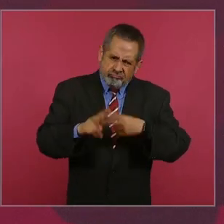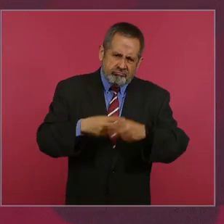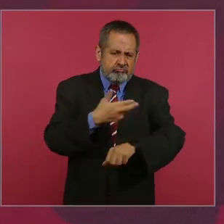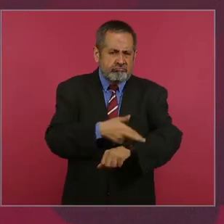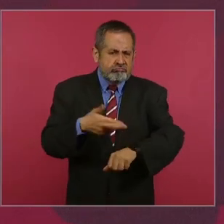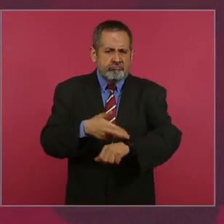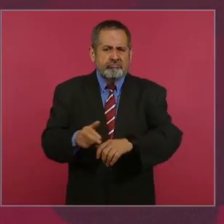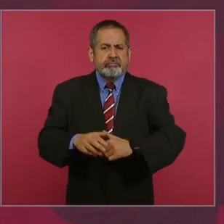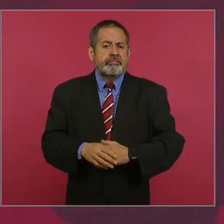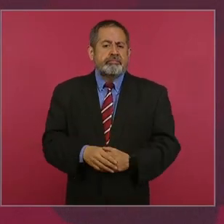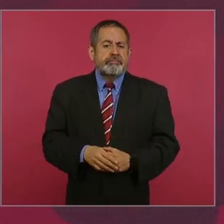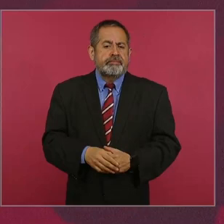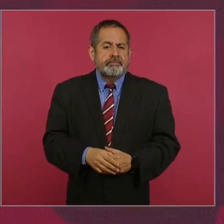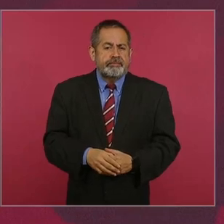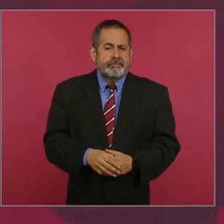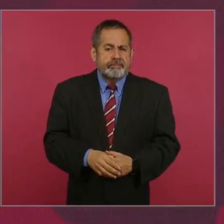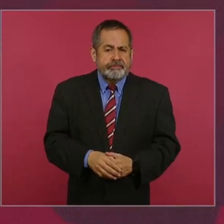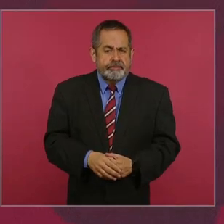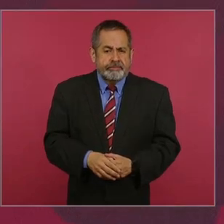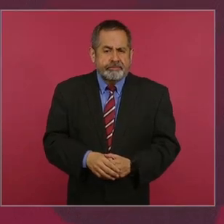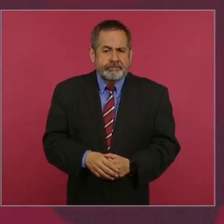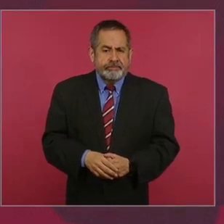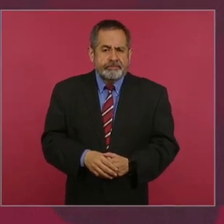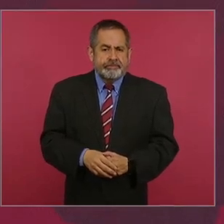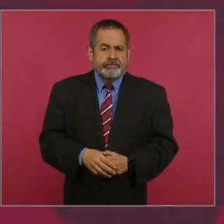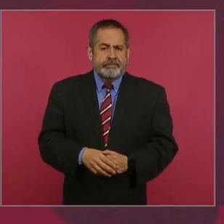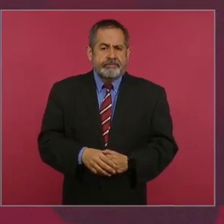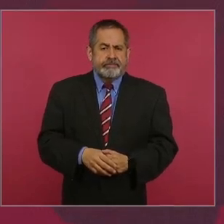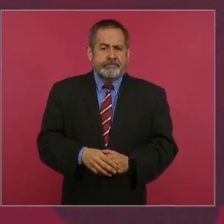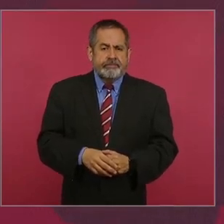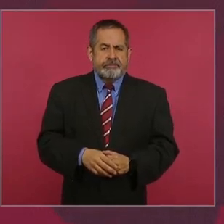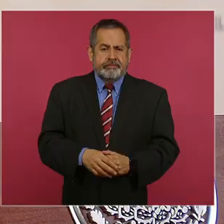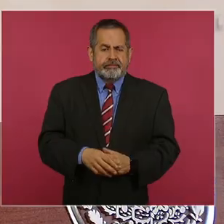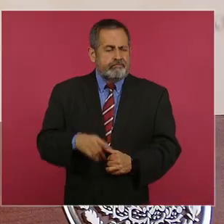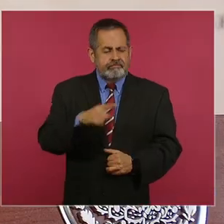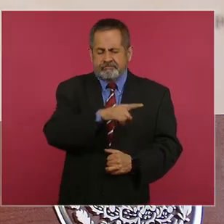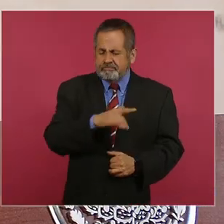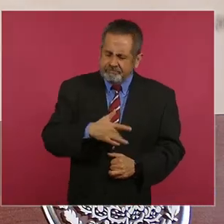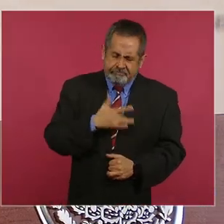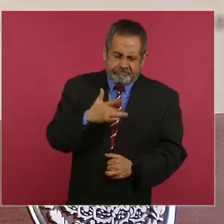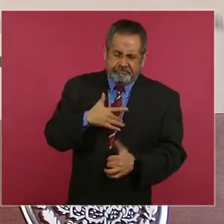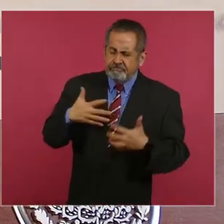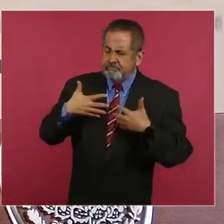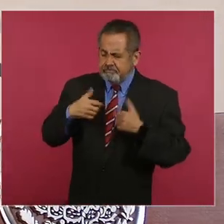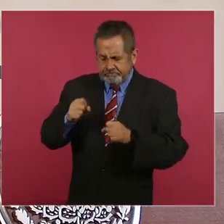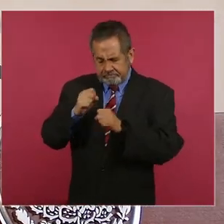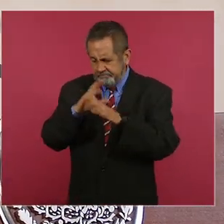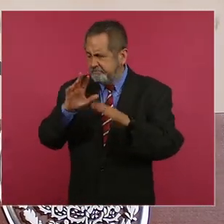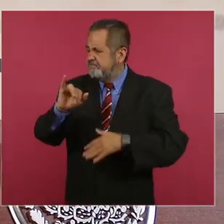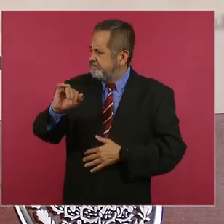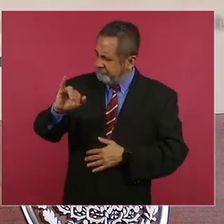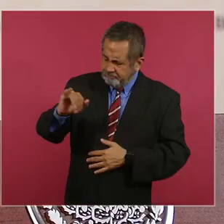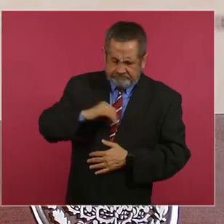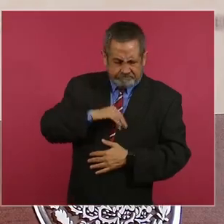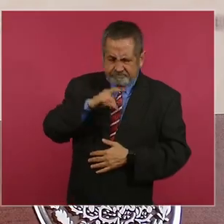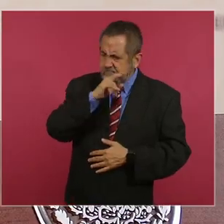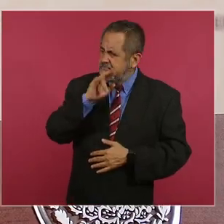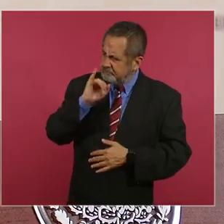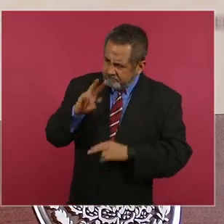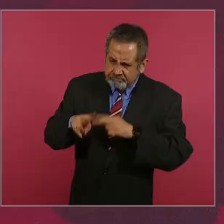además con mucha sensibilidad, con mucha dimensión social,